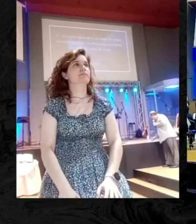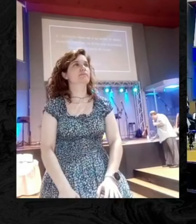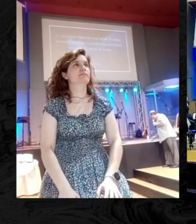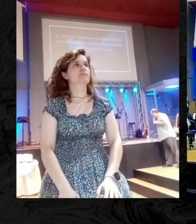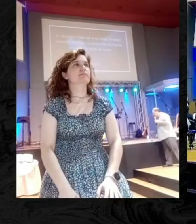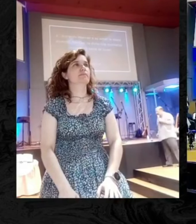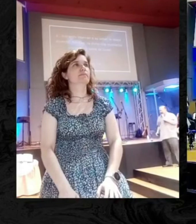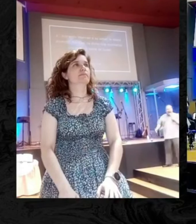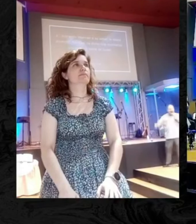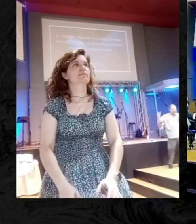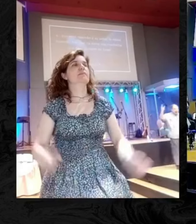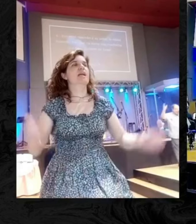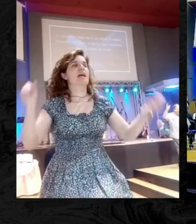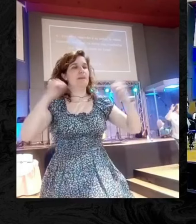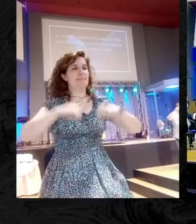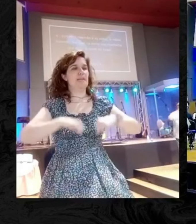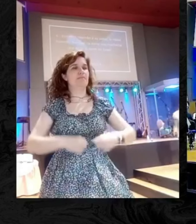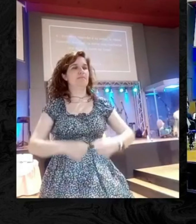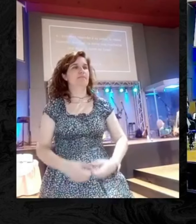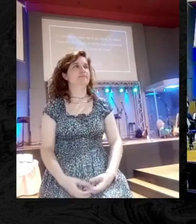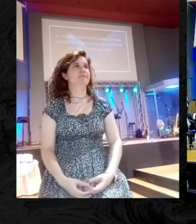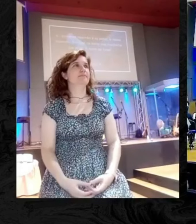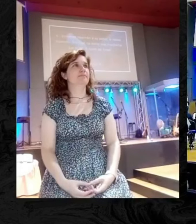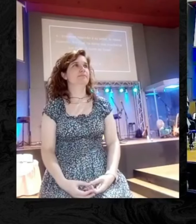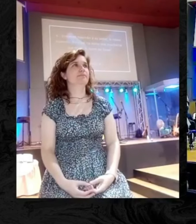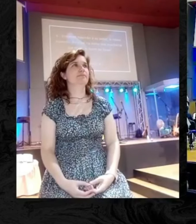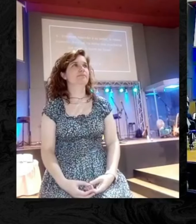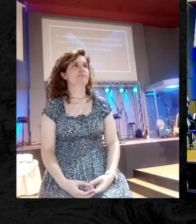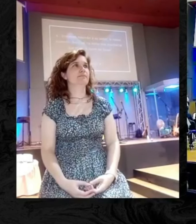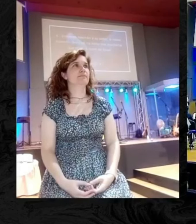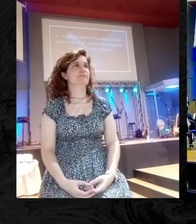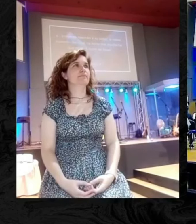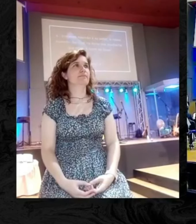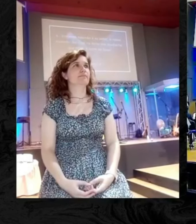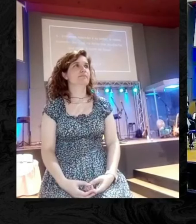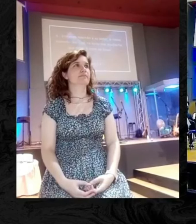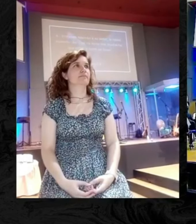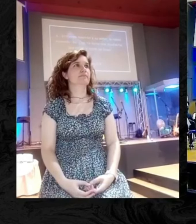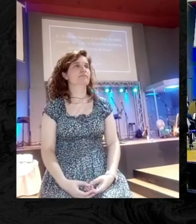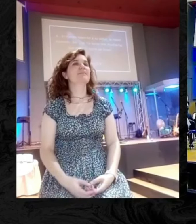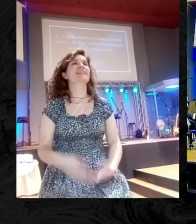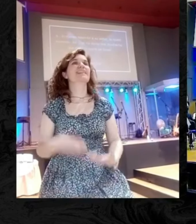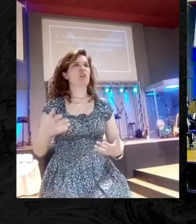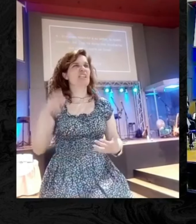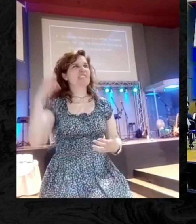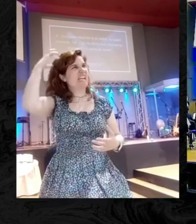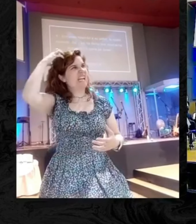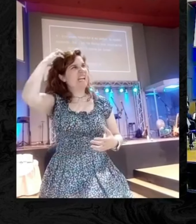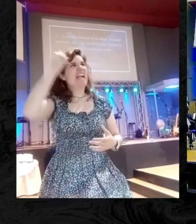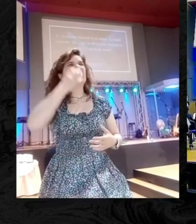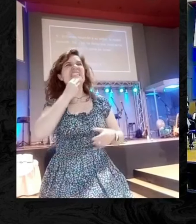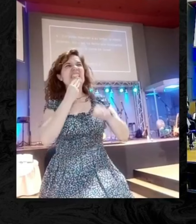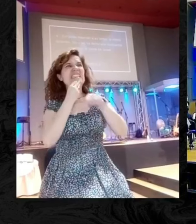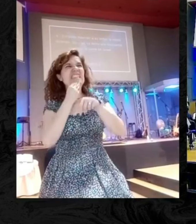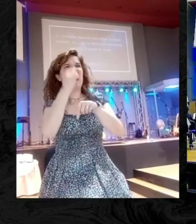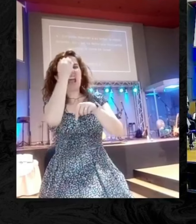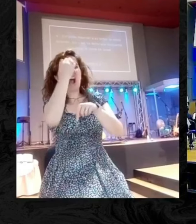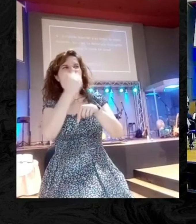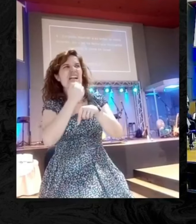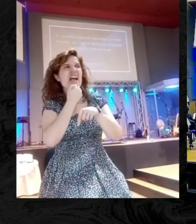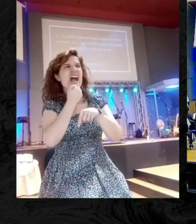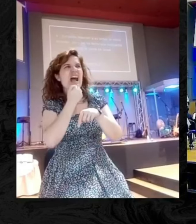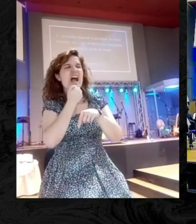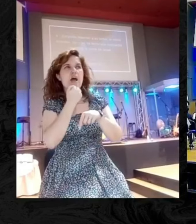gritan fuerte Amén Así que acá era un hombre Carnal no tenía Dios para nada y